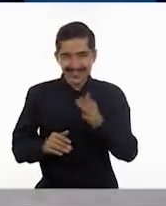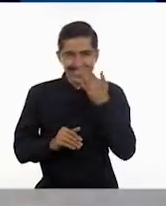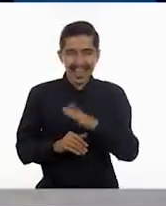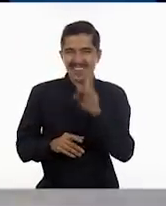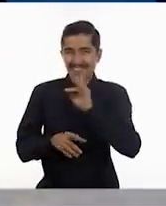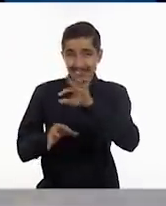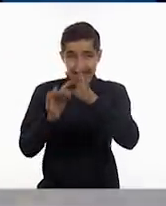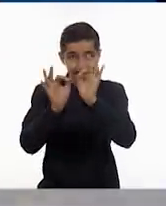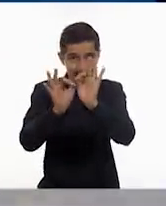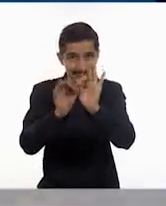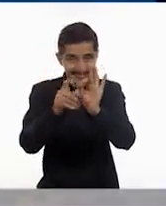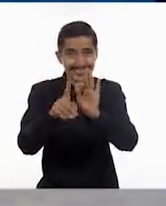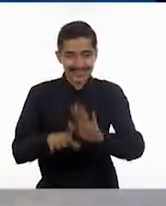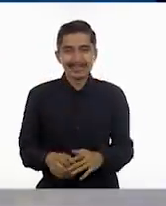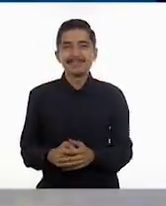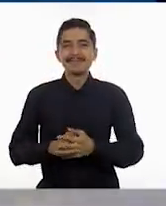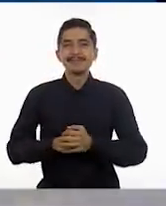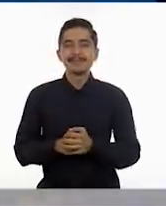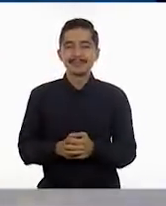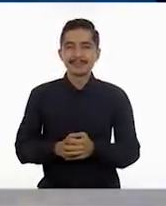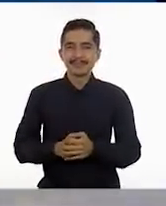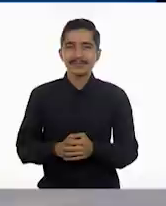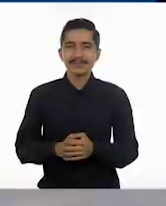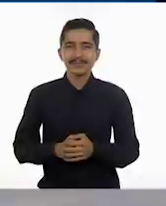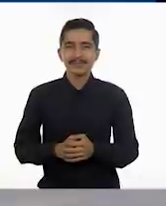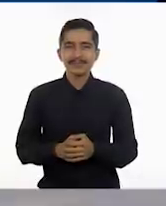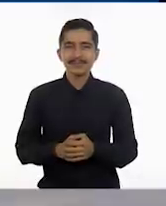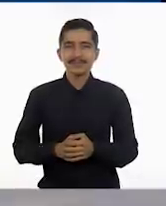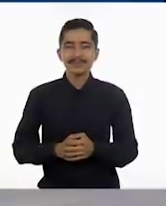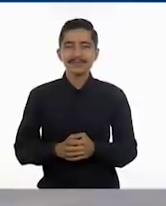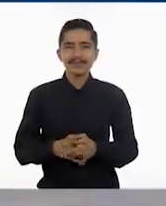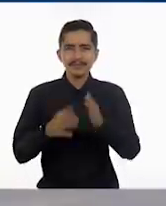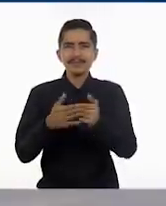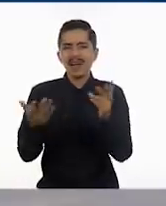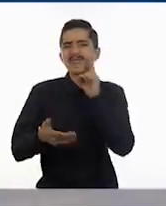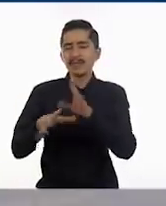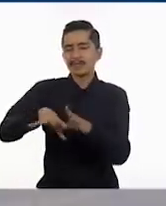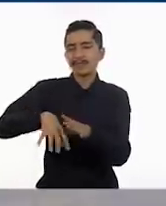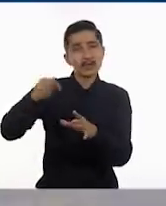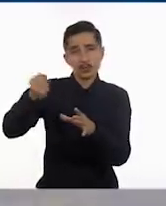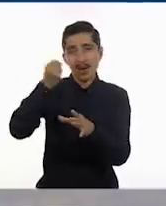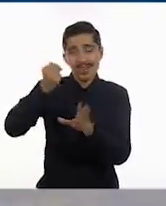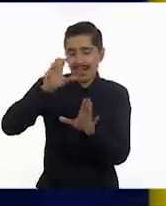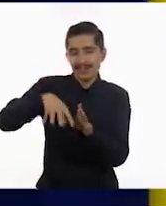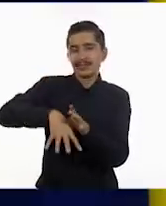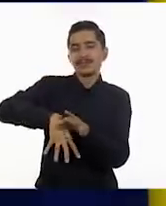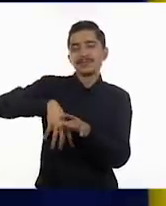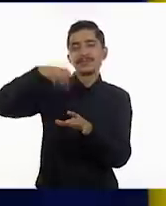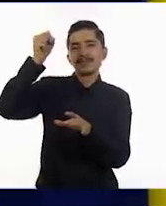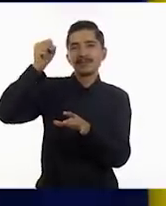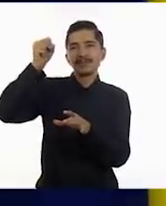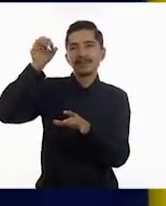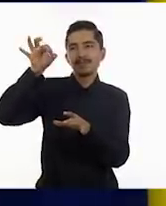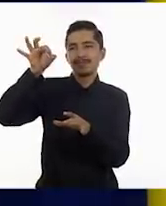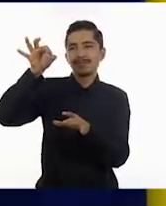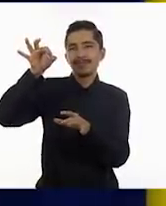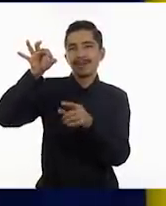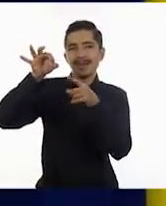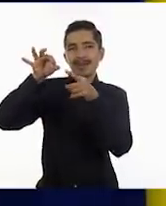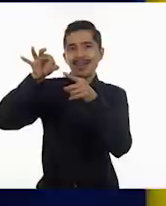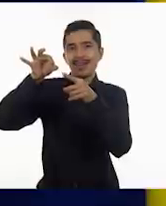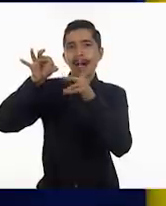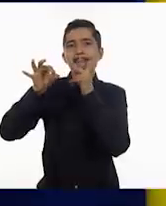¿Listos? Perfecto. A ver. Entonces saquemos una. A ver. Y el